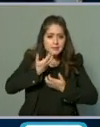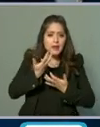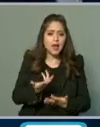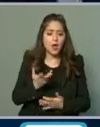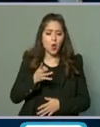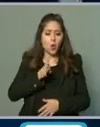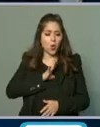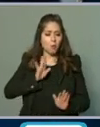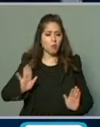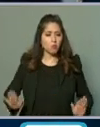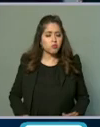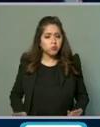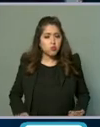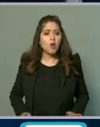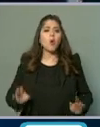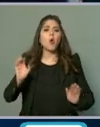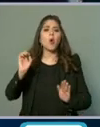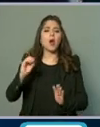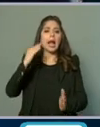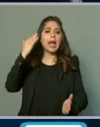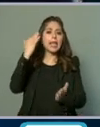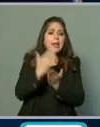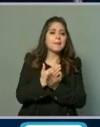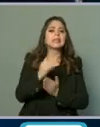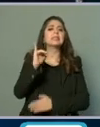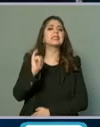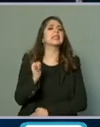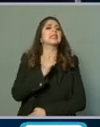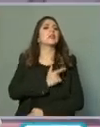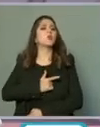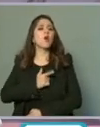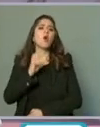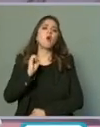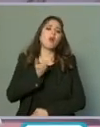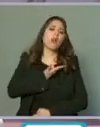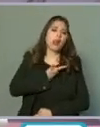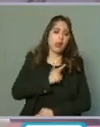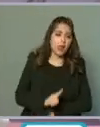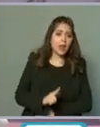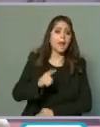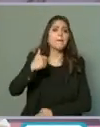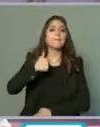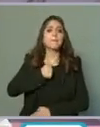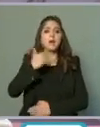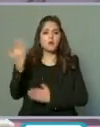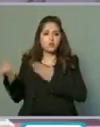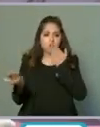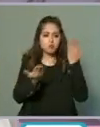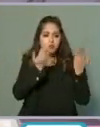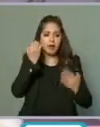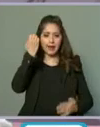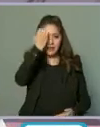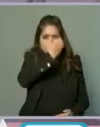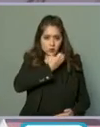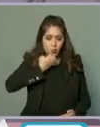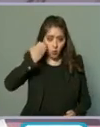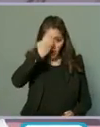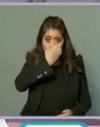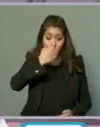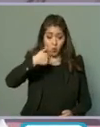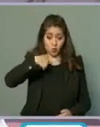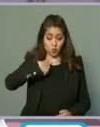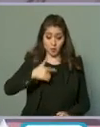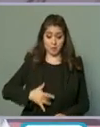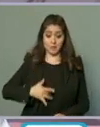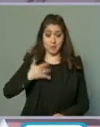límites, decir lo que me gusta, lo que no me gusta. Mi vida laboral o escolar, ¿no? me desempeño bien, me satisfago con lo